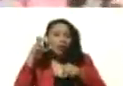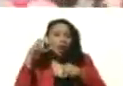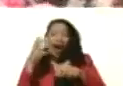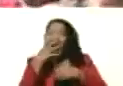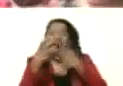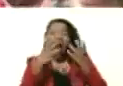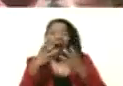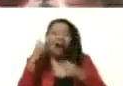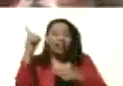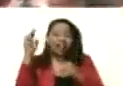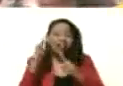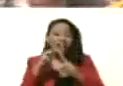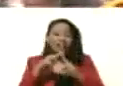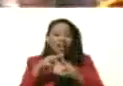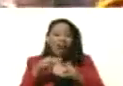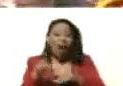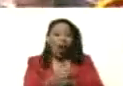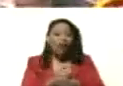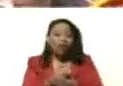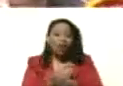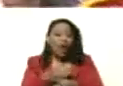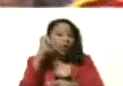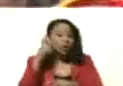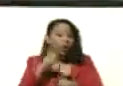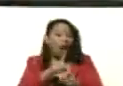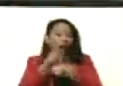en Táchira. Que el gobernador los escuche ya.